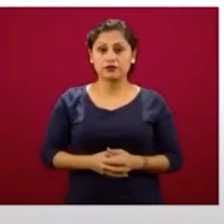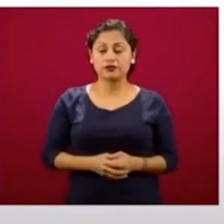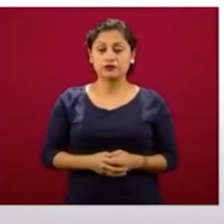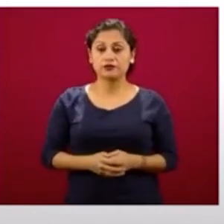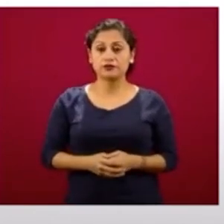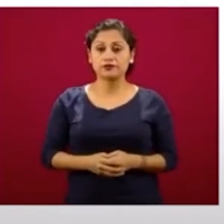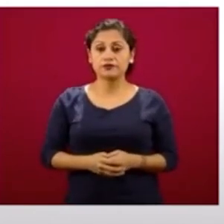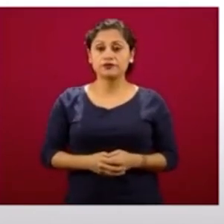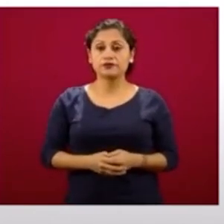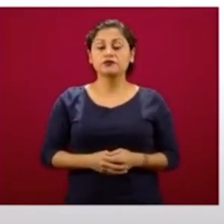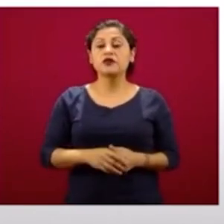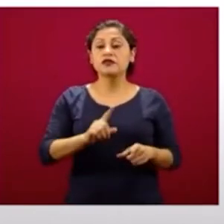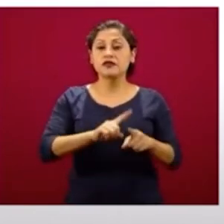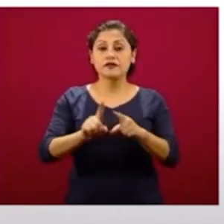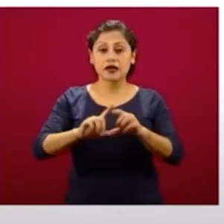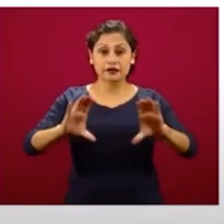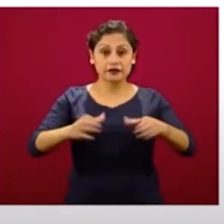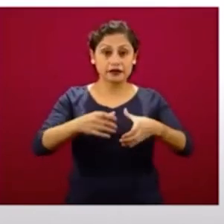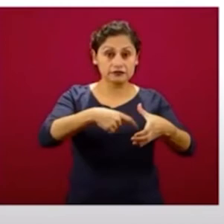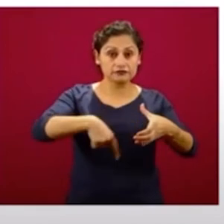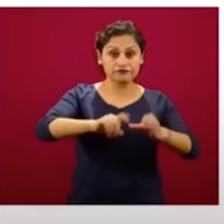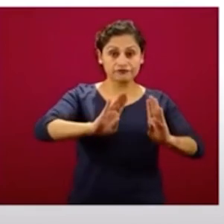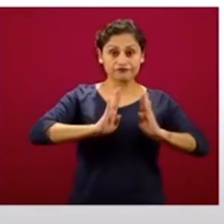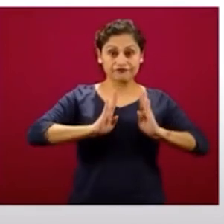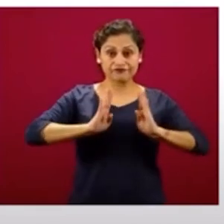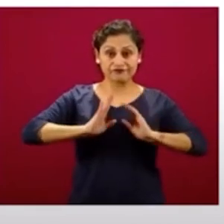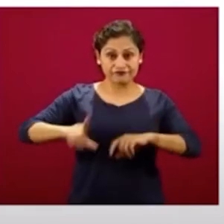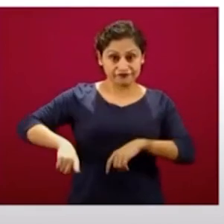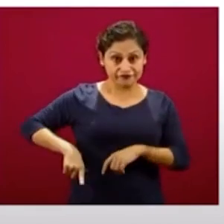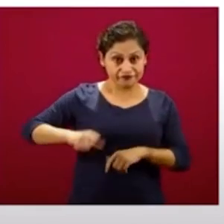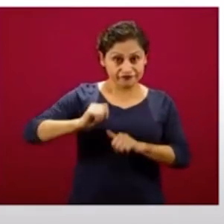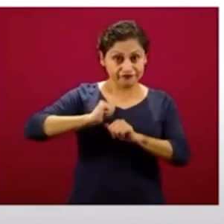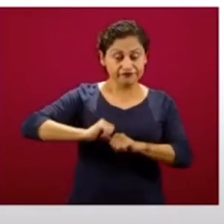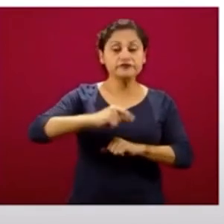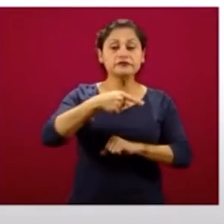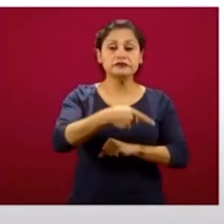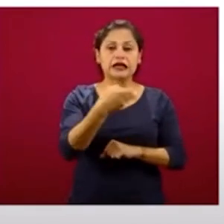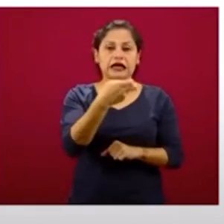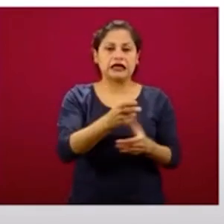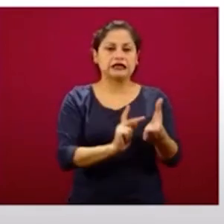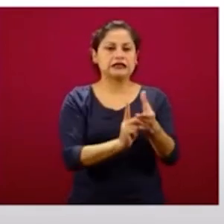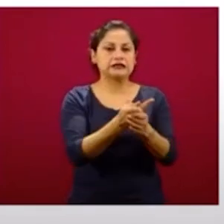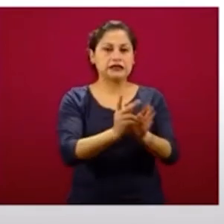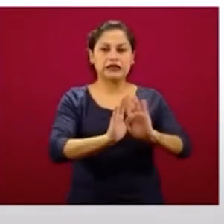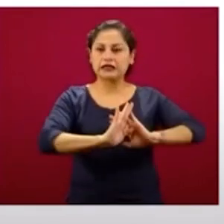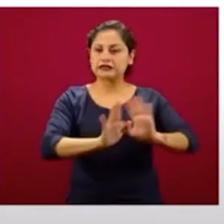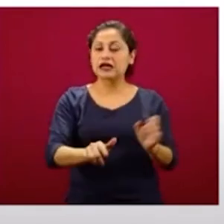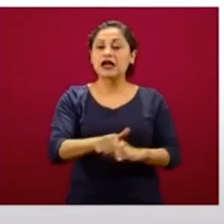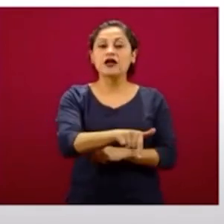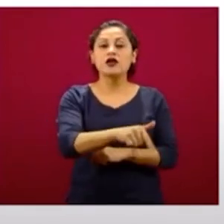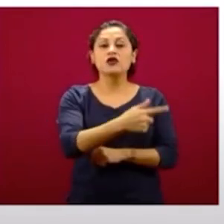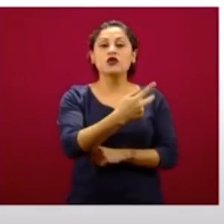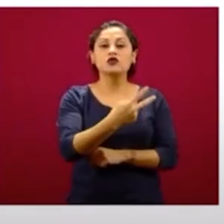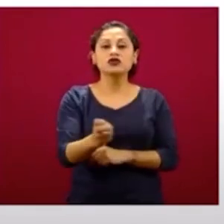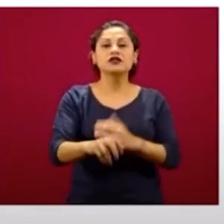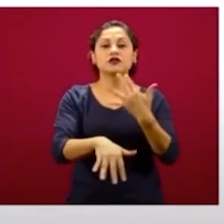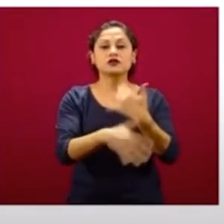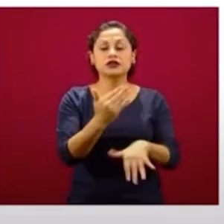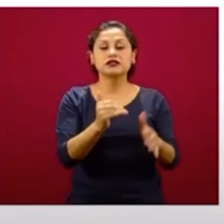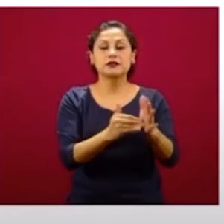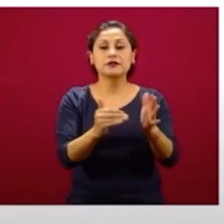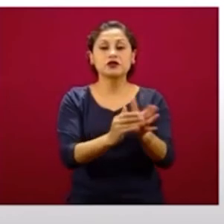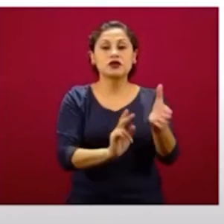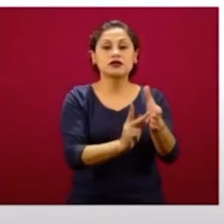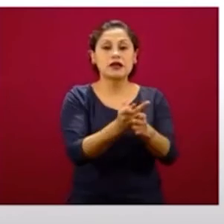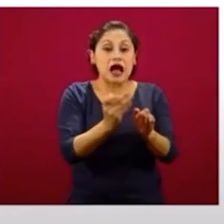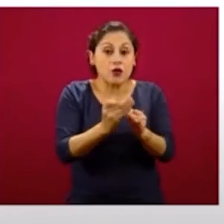es en viveros militares, ya está la planta, ya se alcanzó la meta, tenemos 215 millones de plantas, ya estamos retirando la